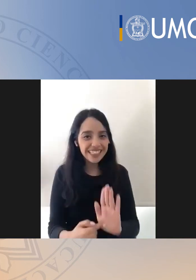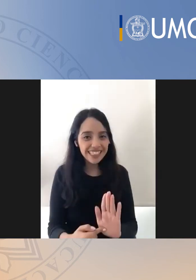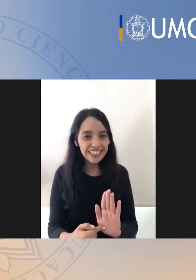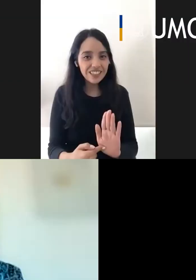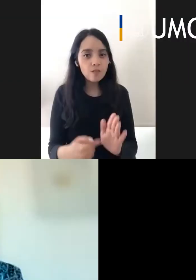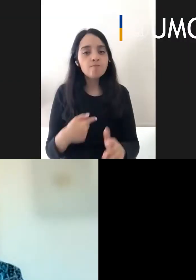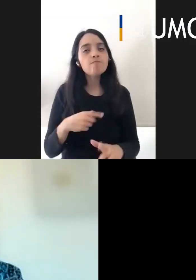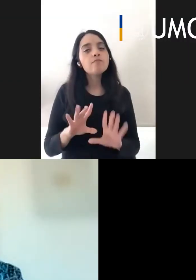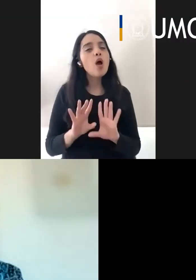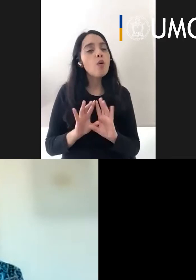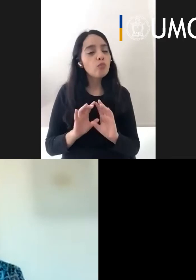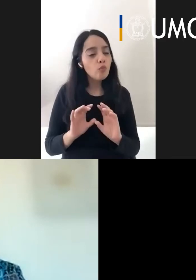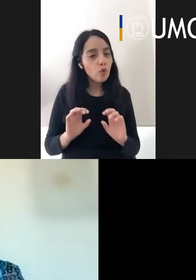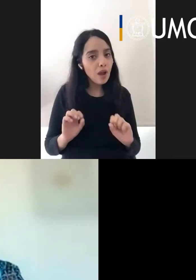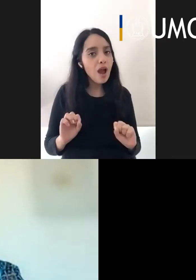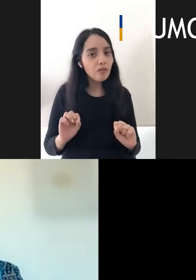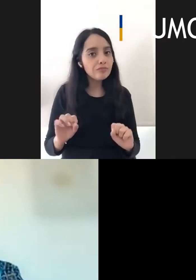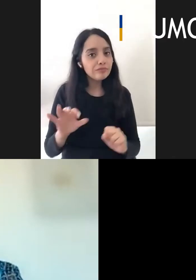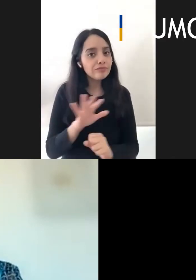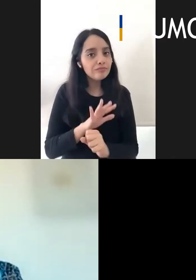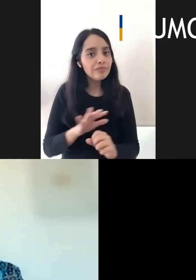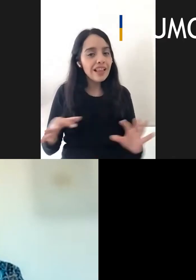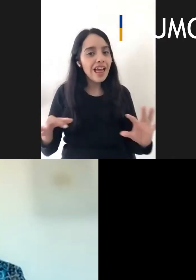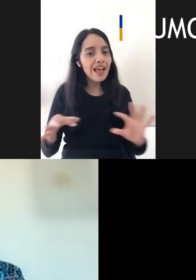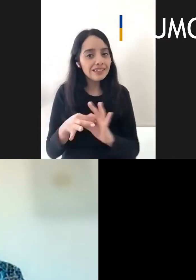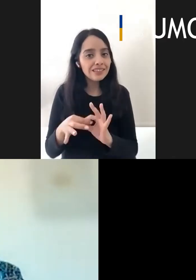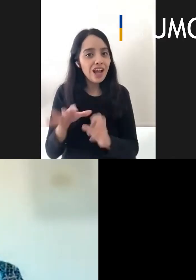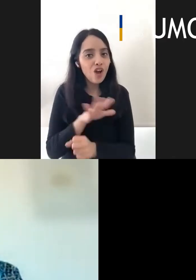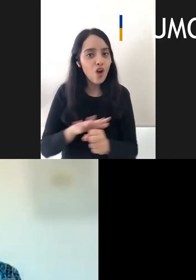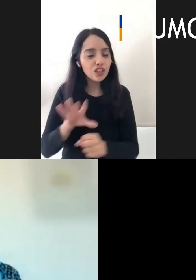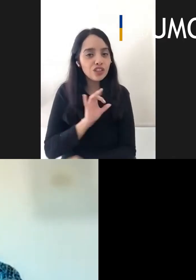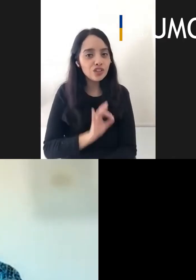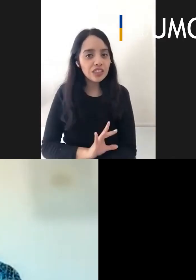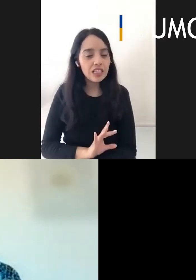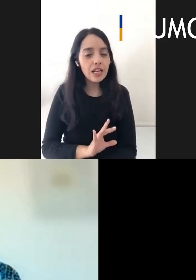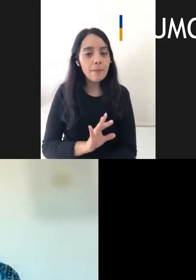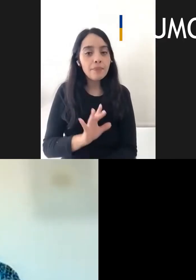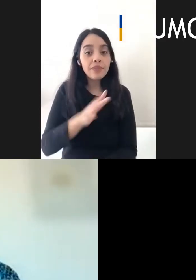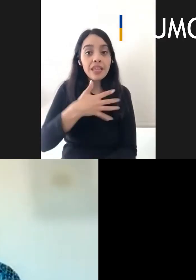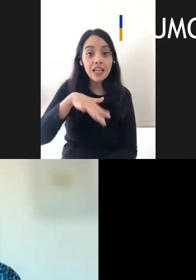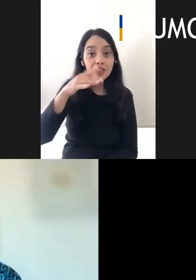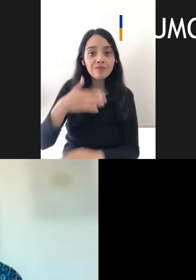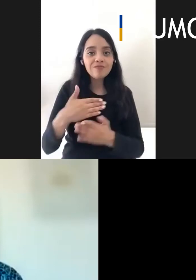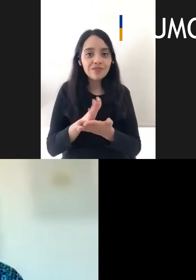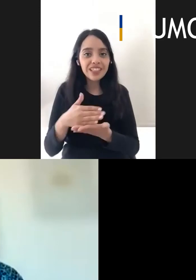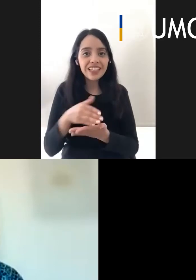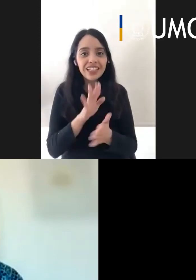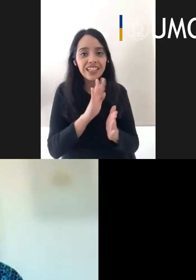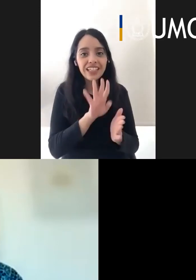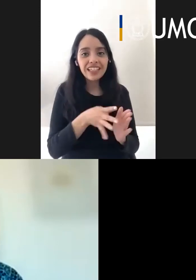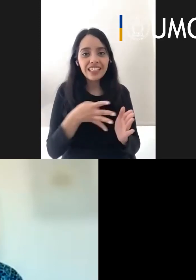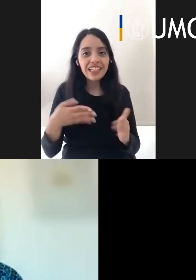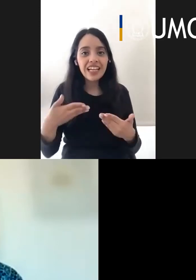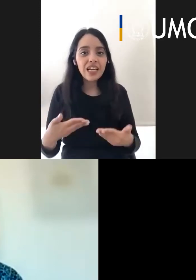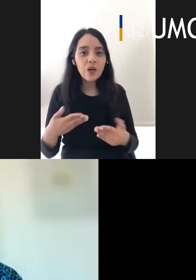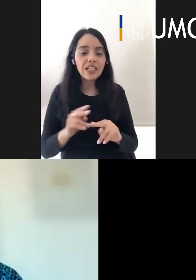nuestro contexto nacional. Como teníamos programado poder llevar a cabo ahora las preguntas, Juan